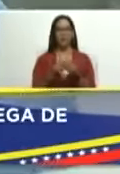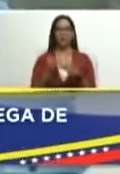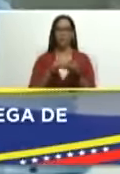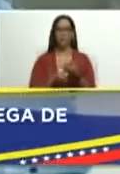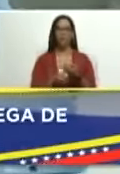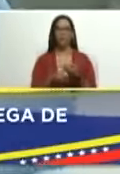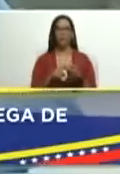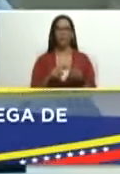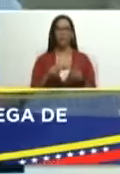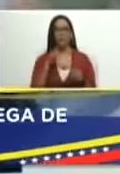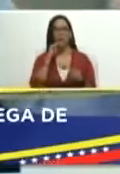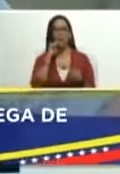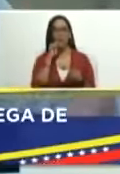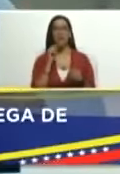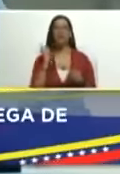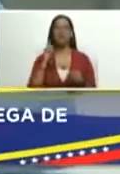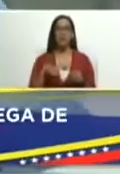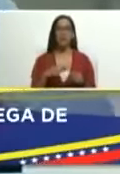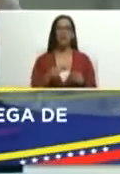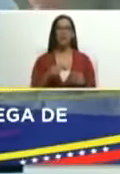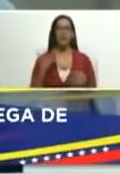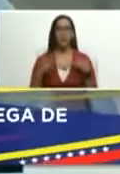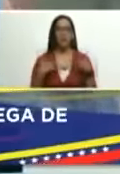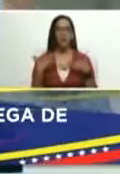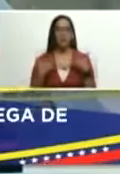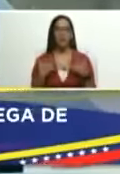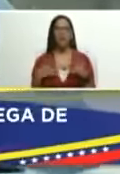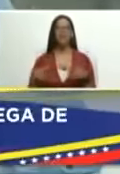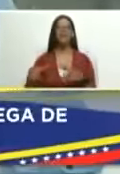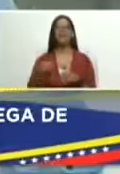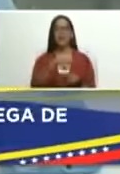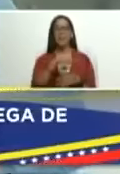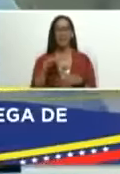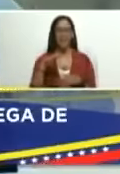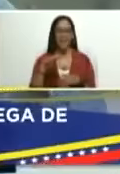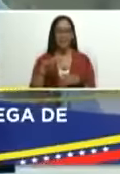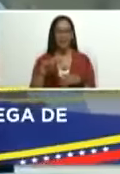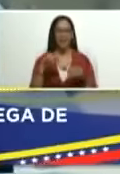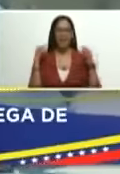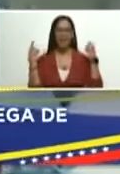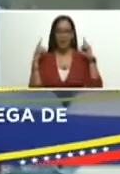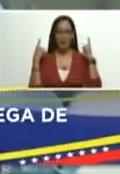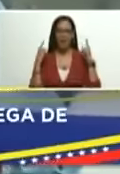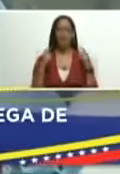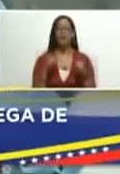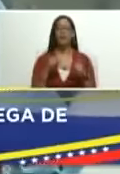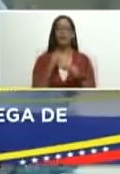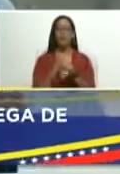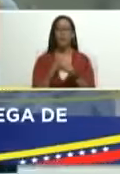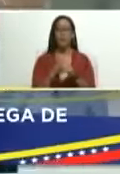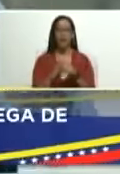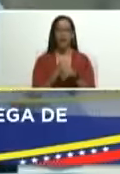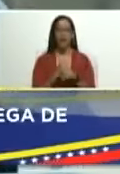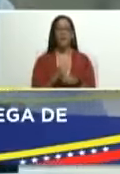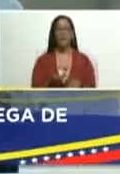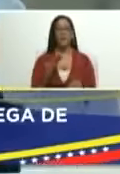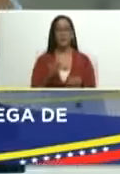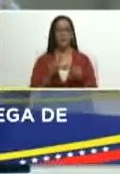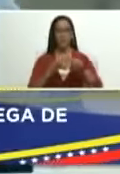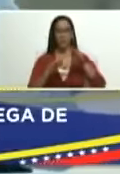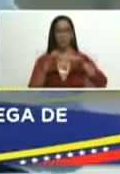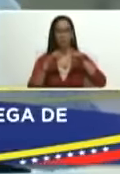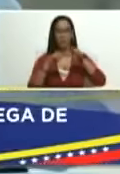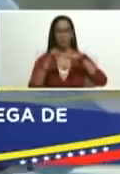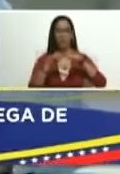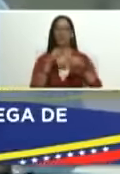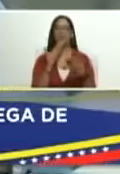combatiente, con las nietas, también para que disfrute esa Plaza Vargas, que es una obra emblemática, se reconstruyó